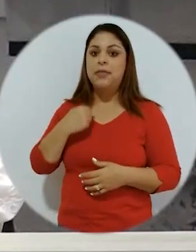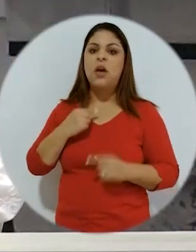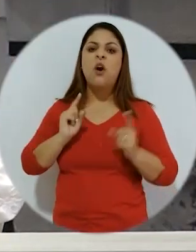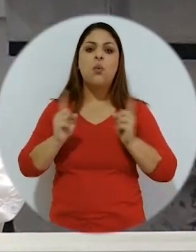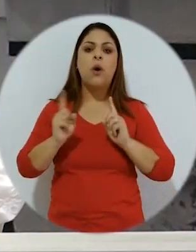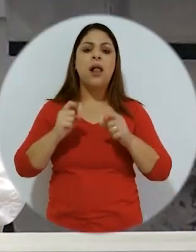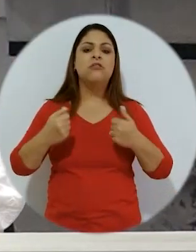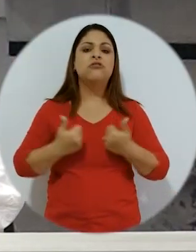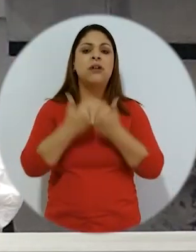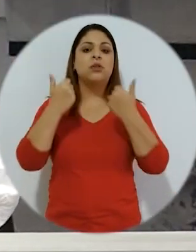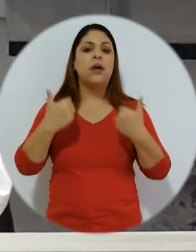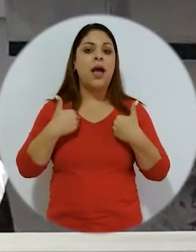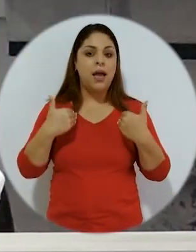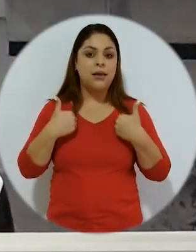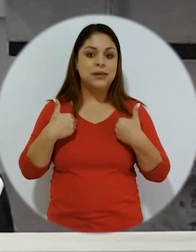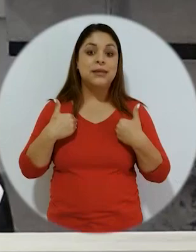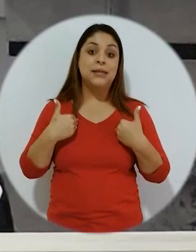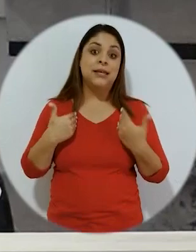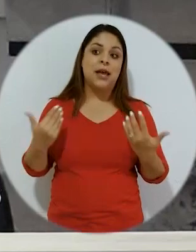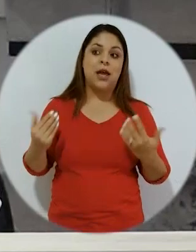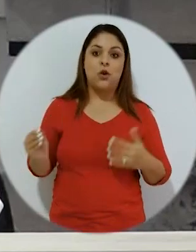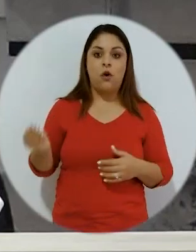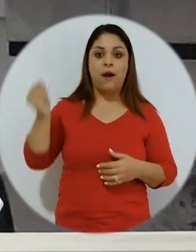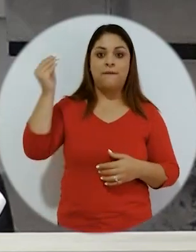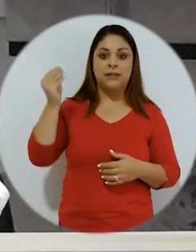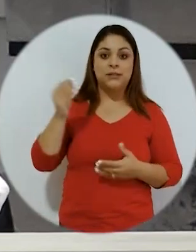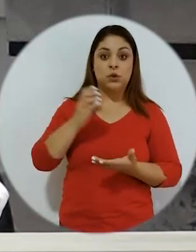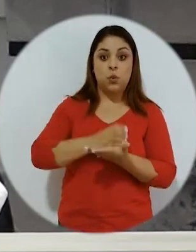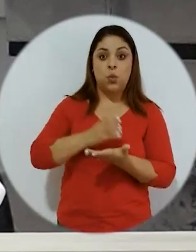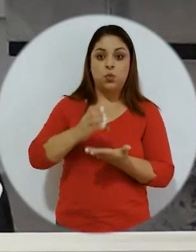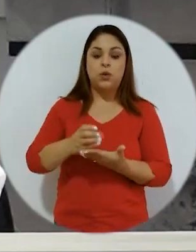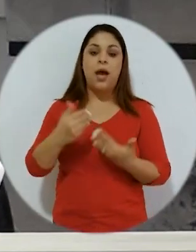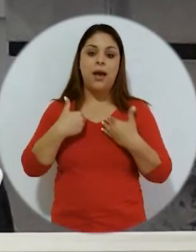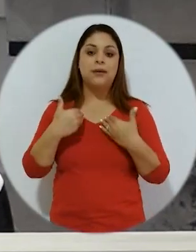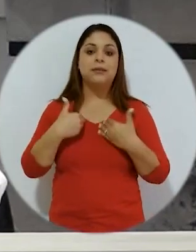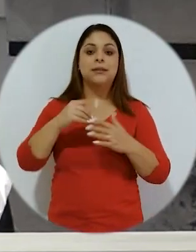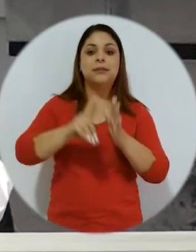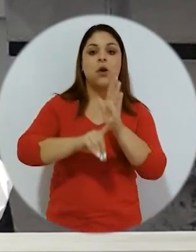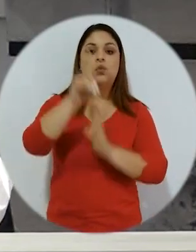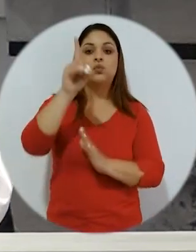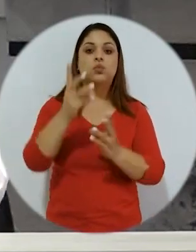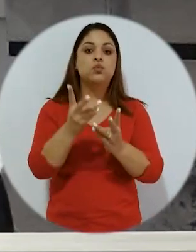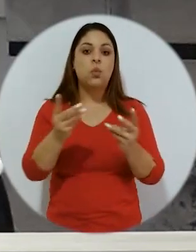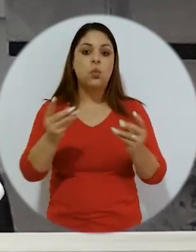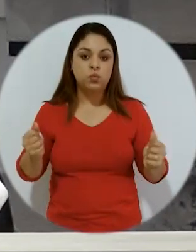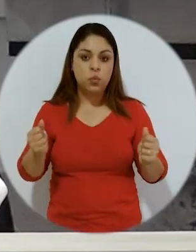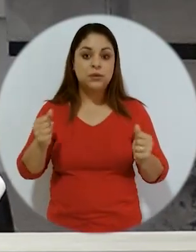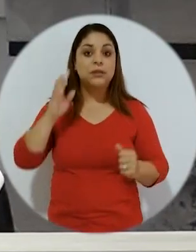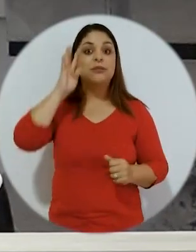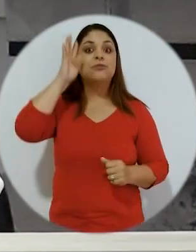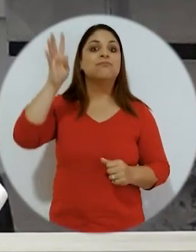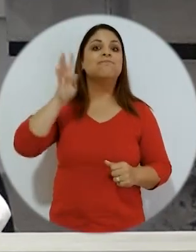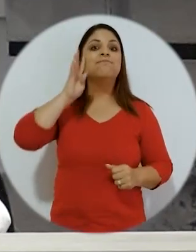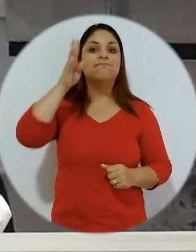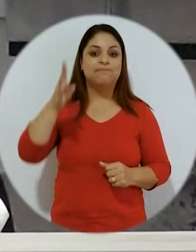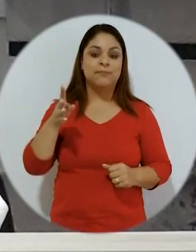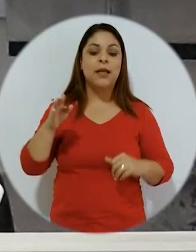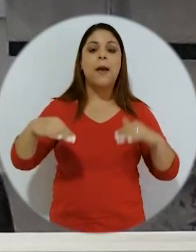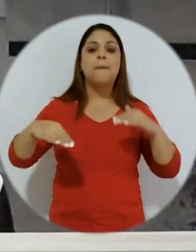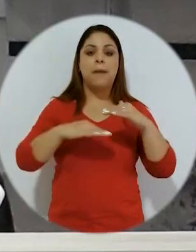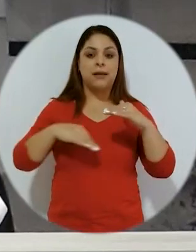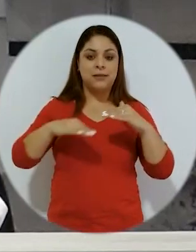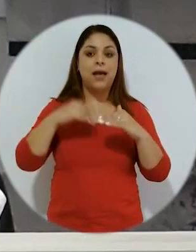nos digan cuáles son los retos que tienen, cuáles son los problemas que tienen y que los chicos desde los cursos tengan que desarrollar soluciones